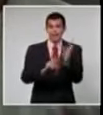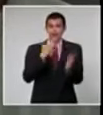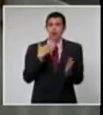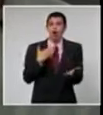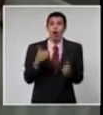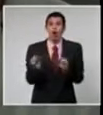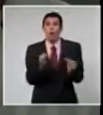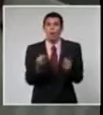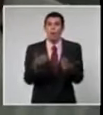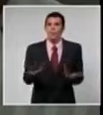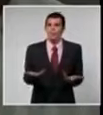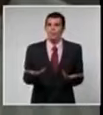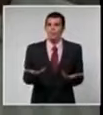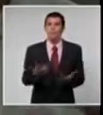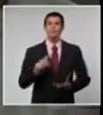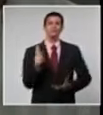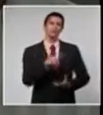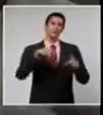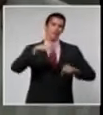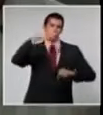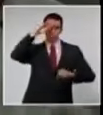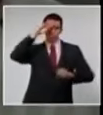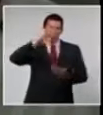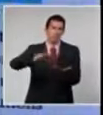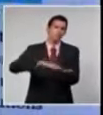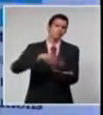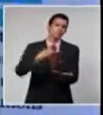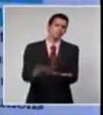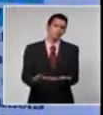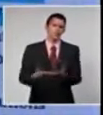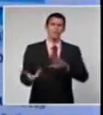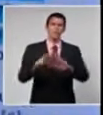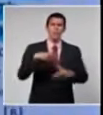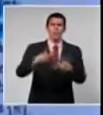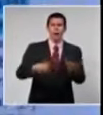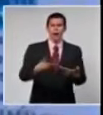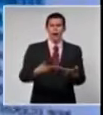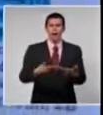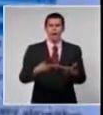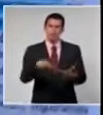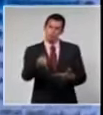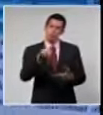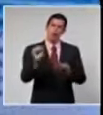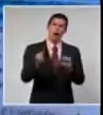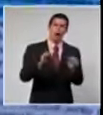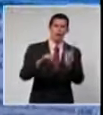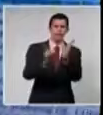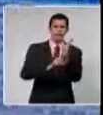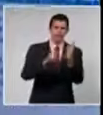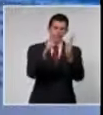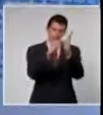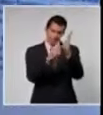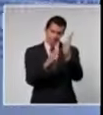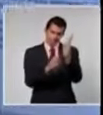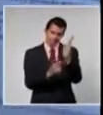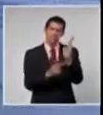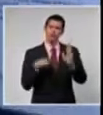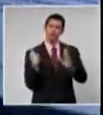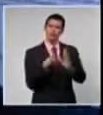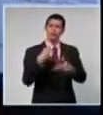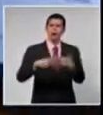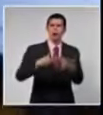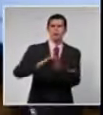en probabilidades de estadística, con la cual resuelve ese tipo de problemas. Ese constituye parte de mi base de tesis de doctorado, en